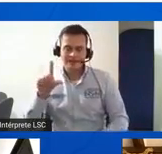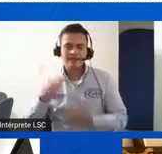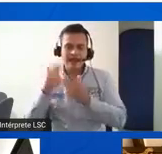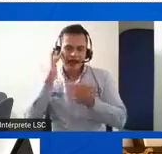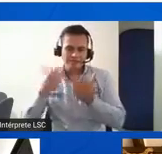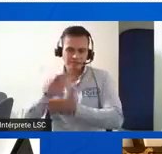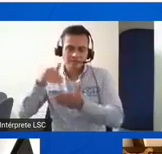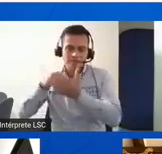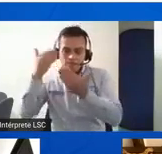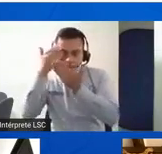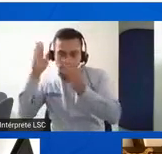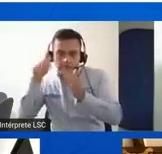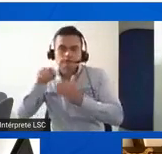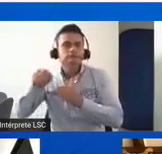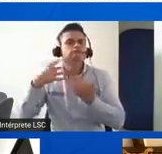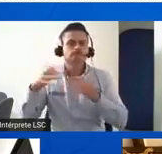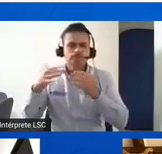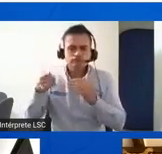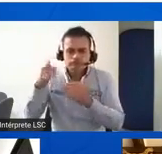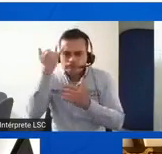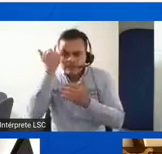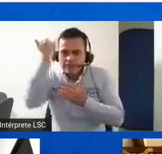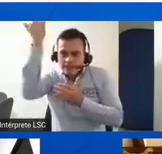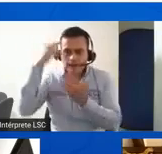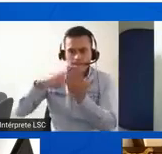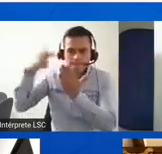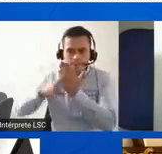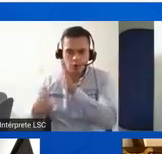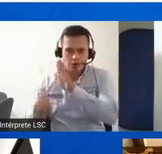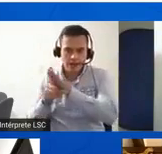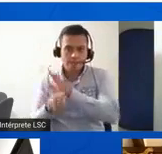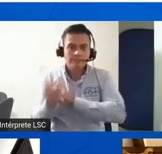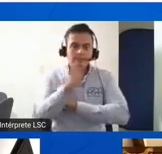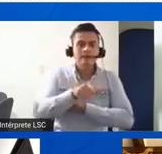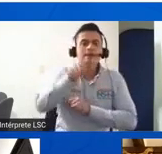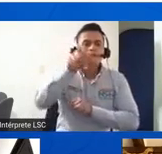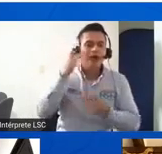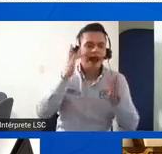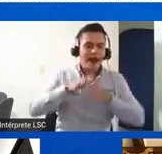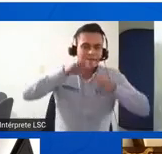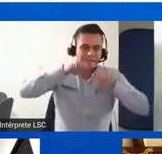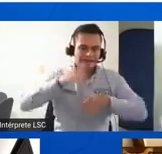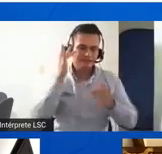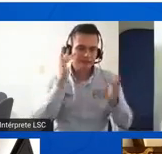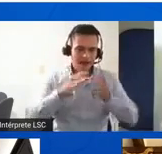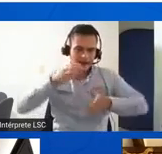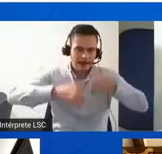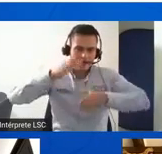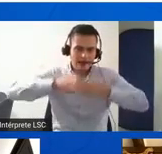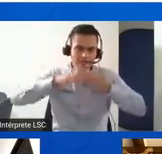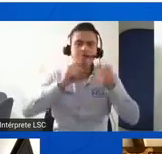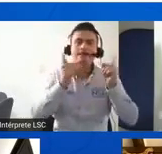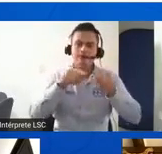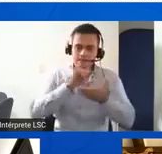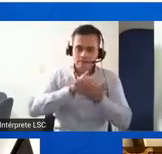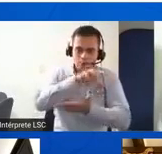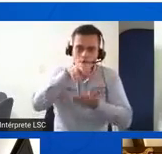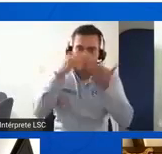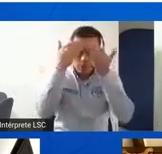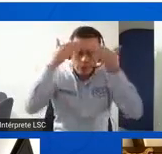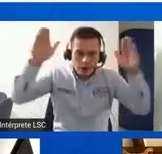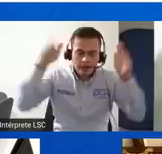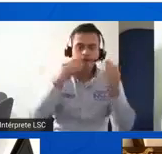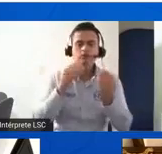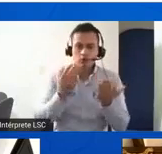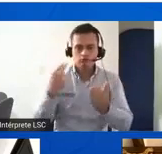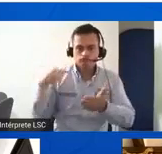Democrático, autor del proyecto de ley, al representante de la Cámara, Cristian Garcés, también del Centro Democrático y autor del proyecto de ley.